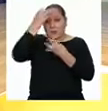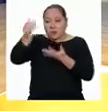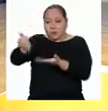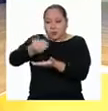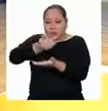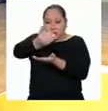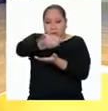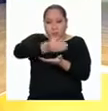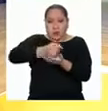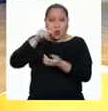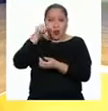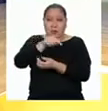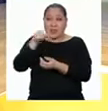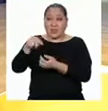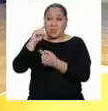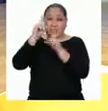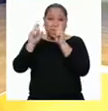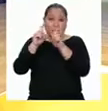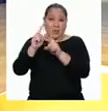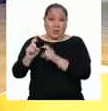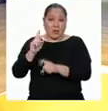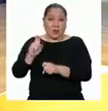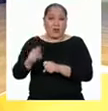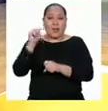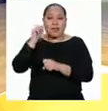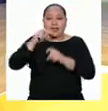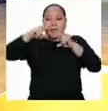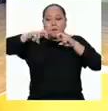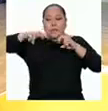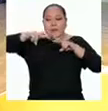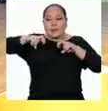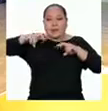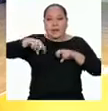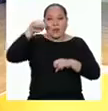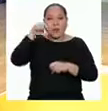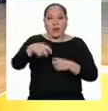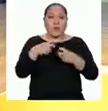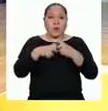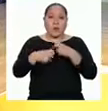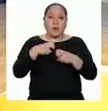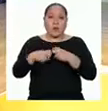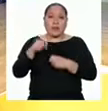las encuestas, estamos investigando el problema. Es